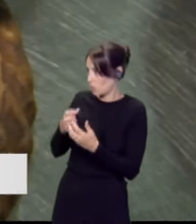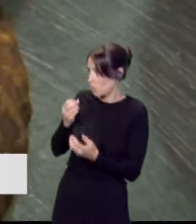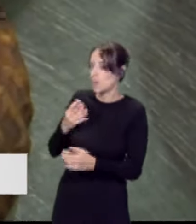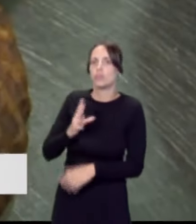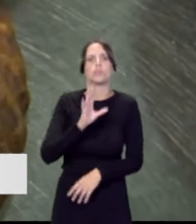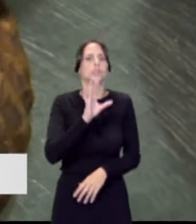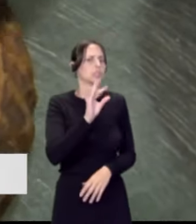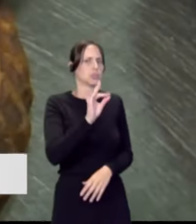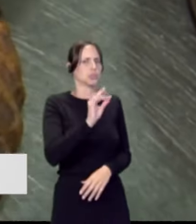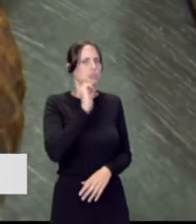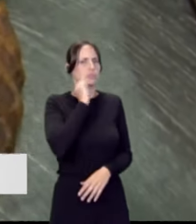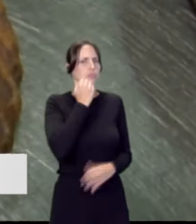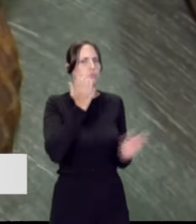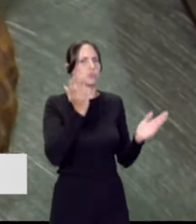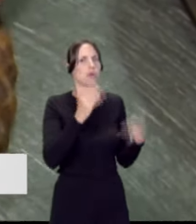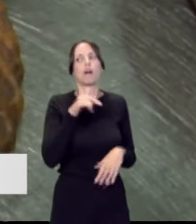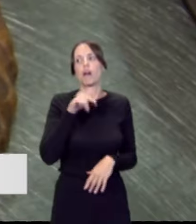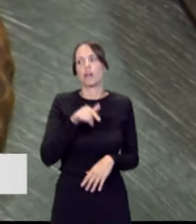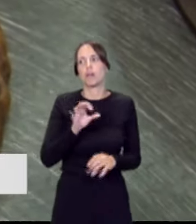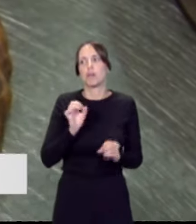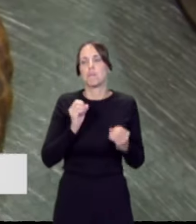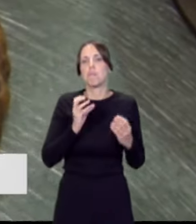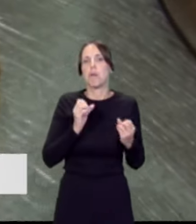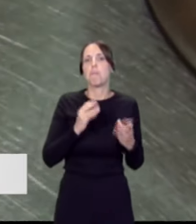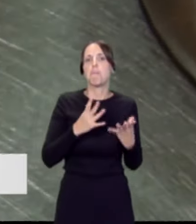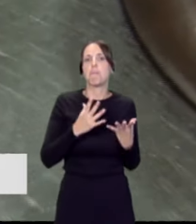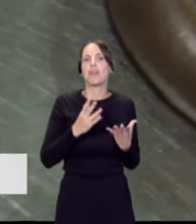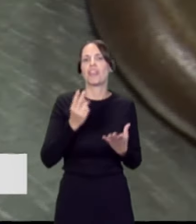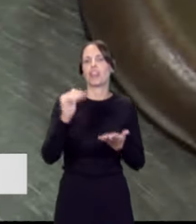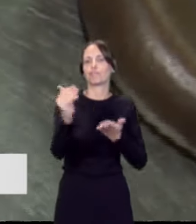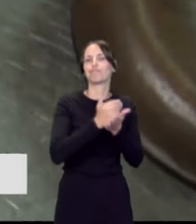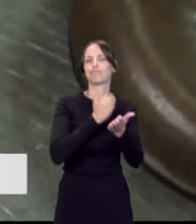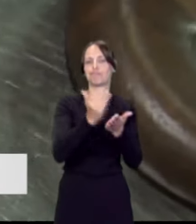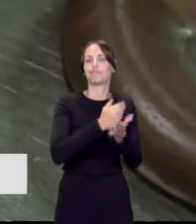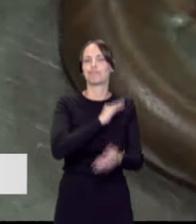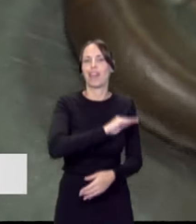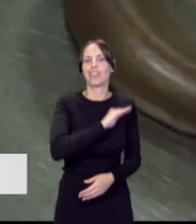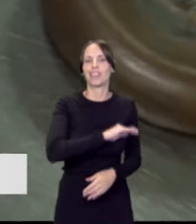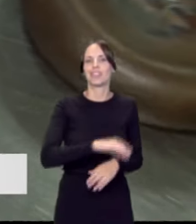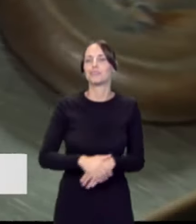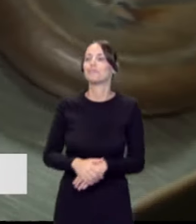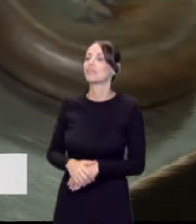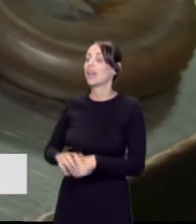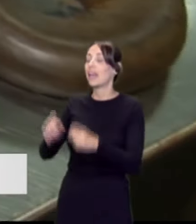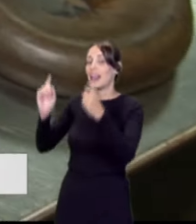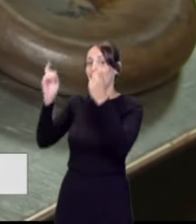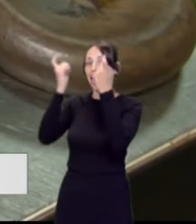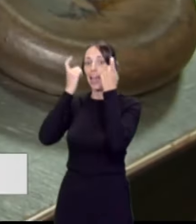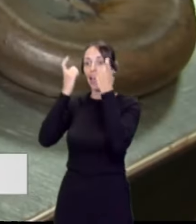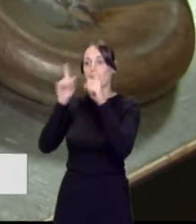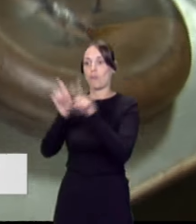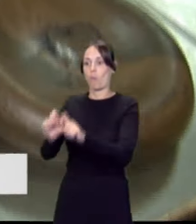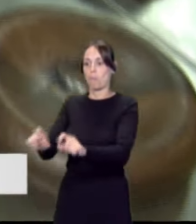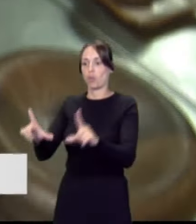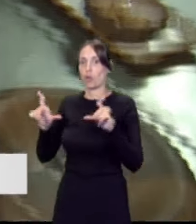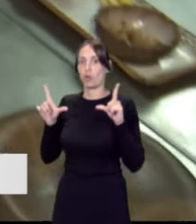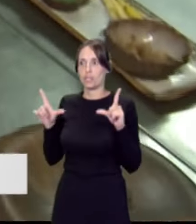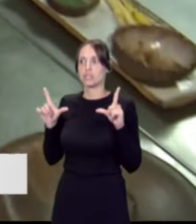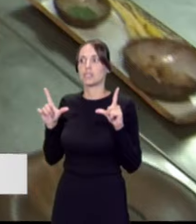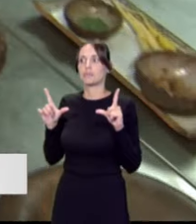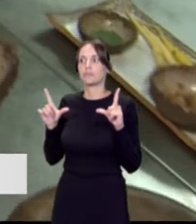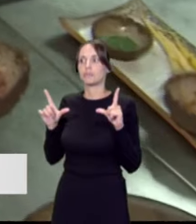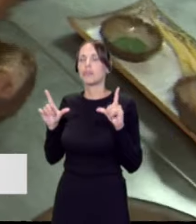no me quejo. Estamos aquí haciendo mucha pasta. La cabra es la protagonista aquí, pero